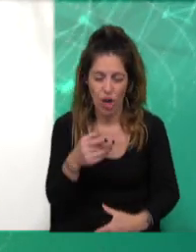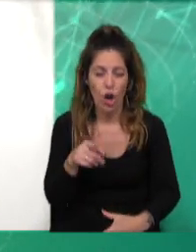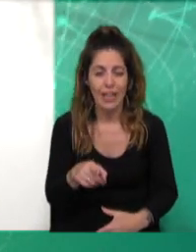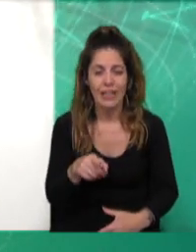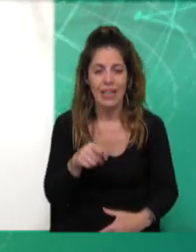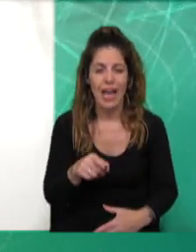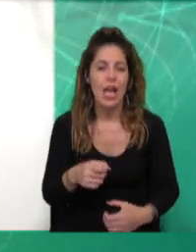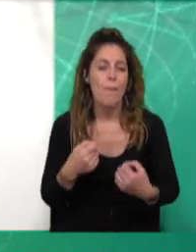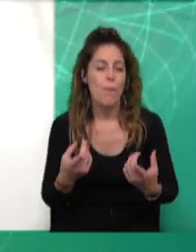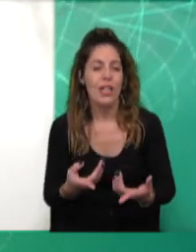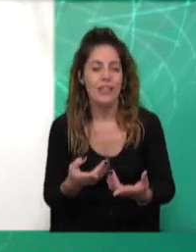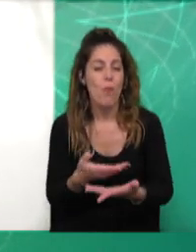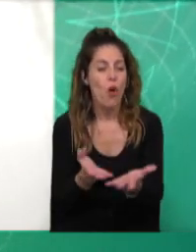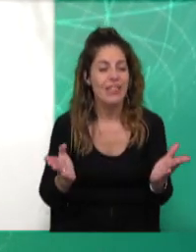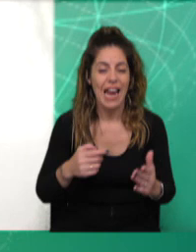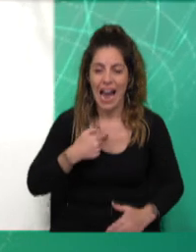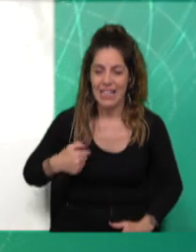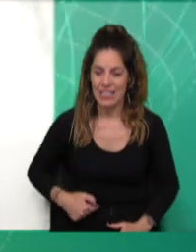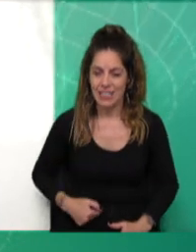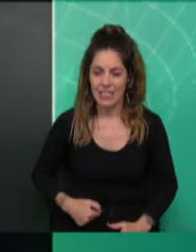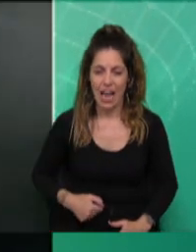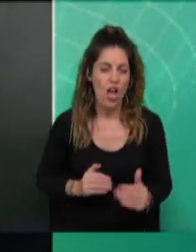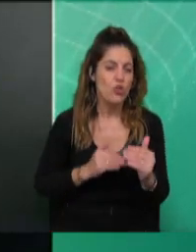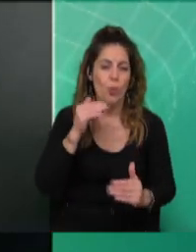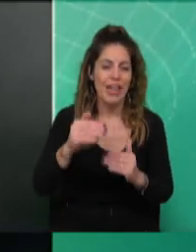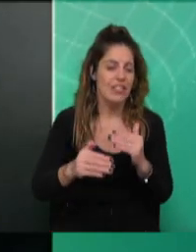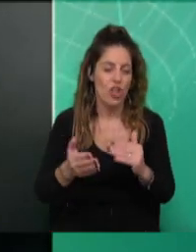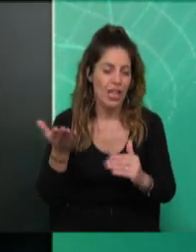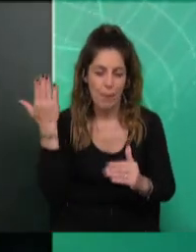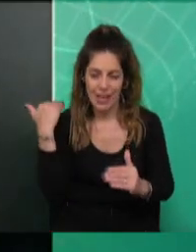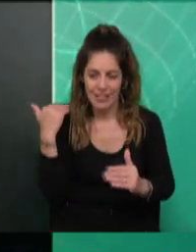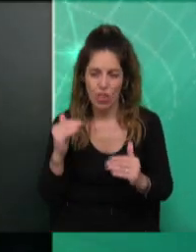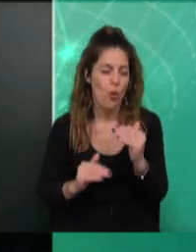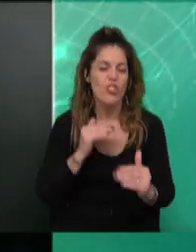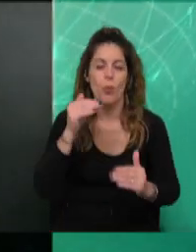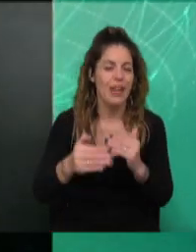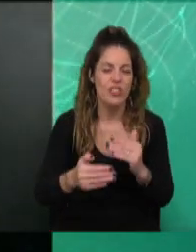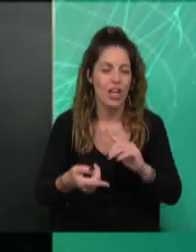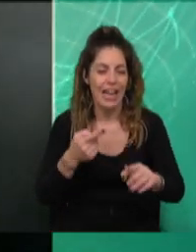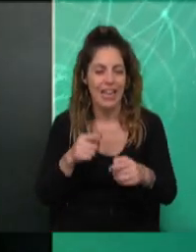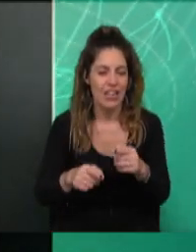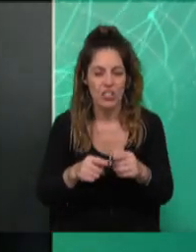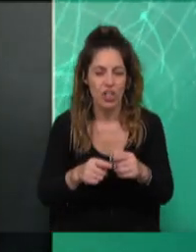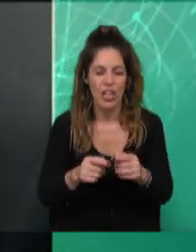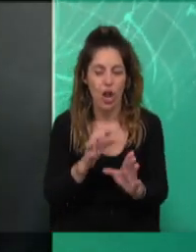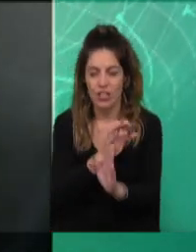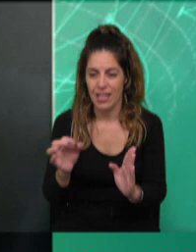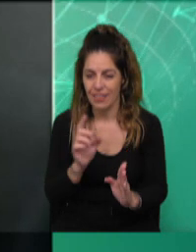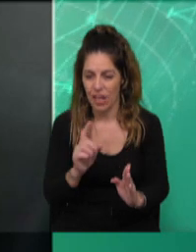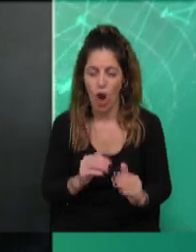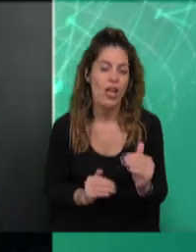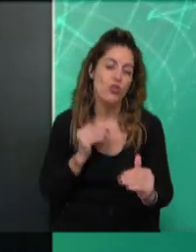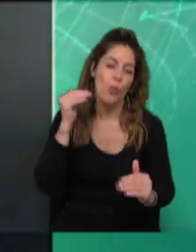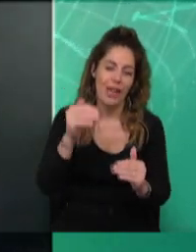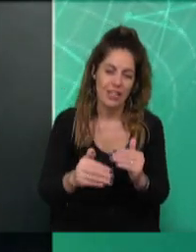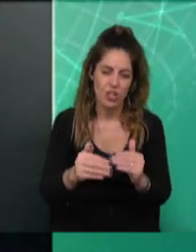que posiciona china des el punto de vista de superación de su propio pasado no es superación con respecto a los estándares de occidente sino que es superación de